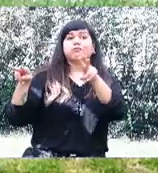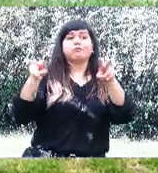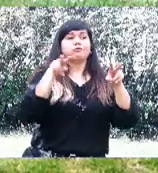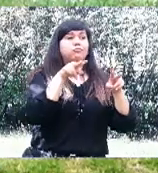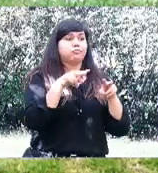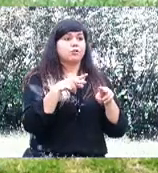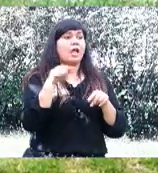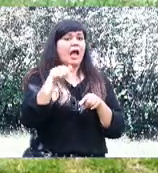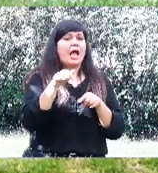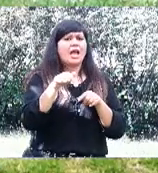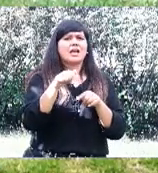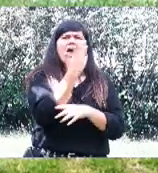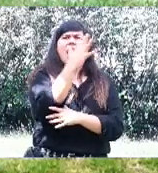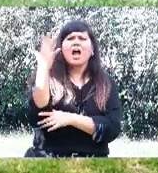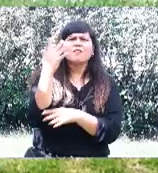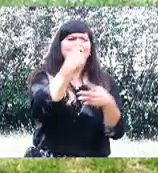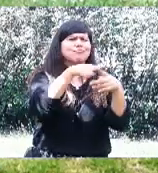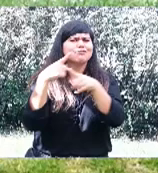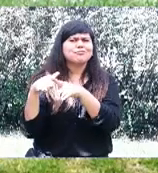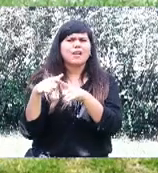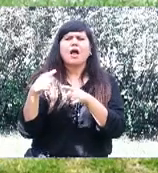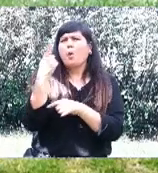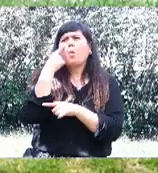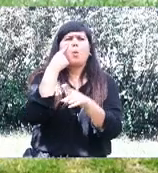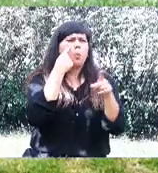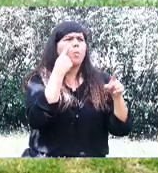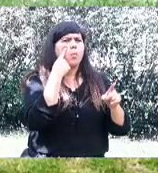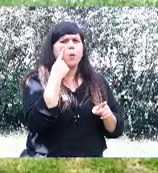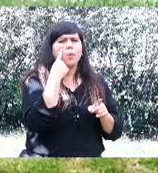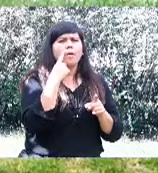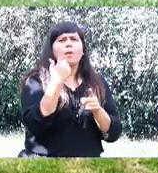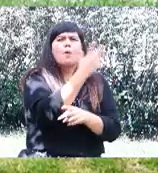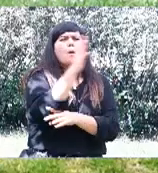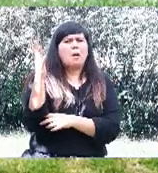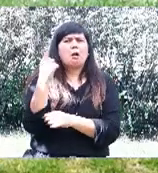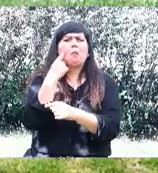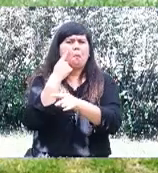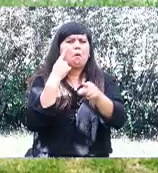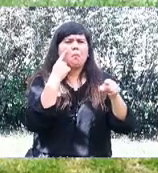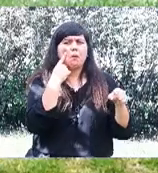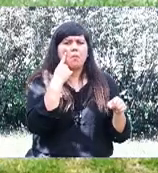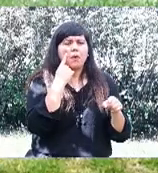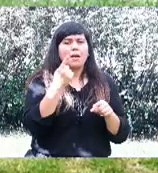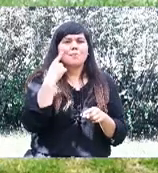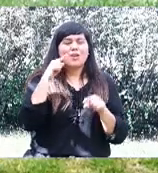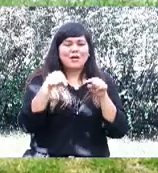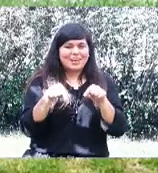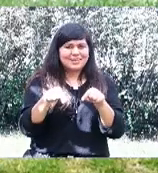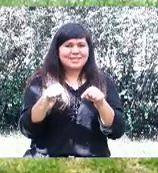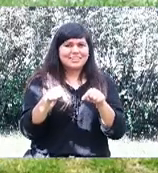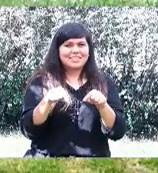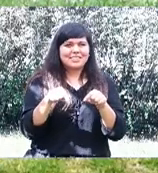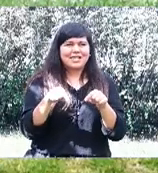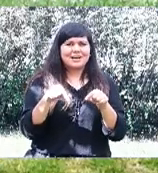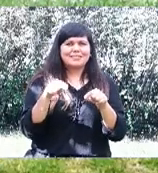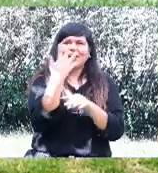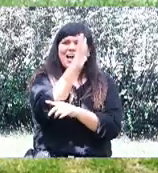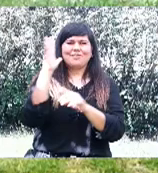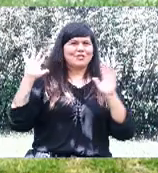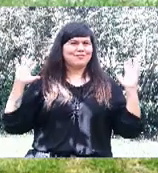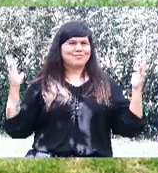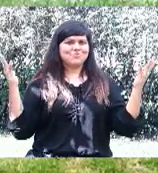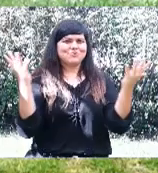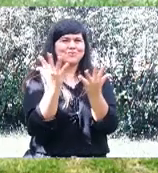quizás muchas de estas especies son bastante familiares en muchos lugares en muchos parques Pero estas especies que nos rodean acá en este